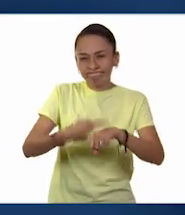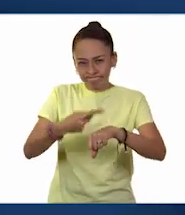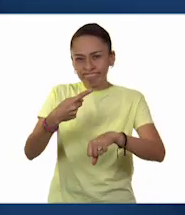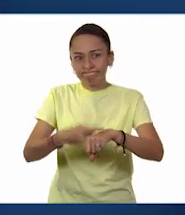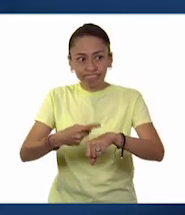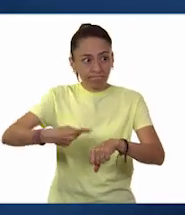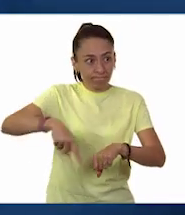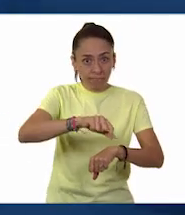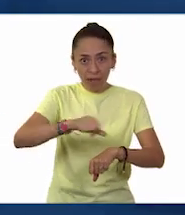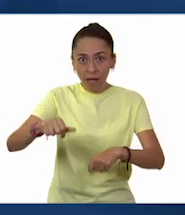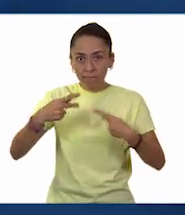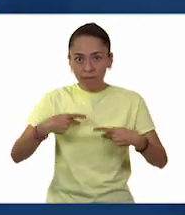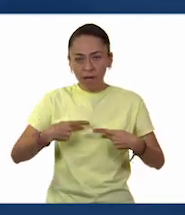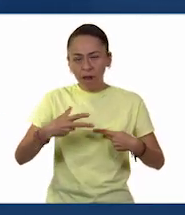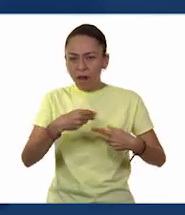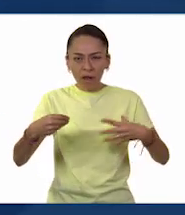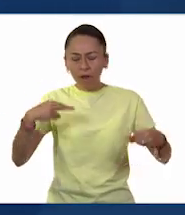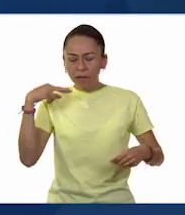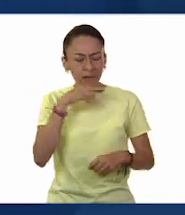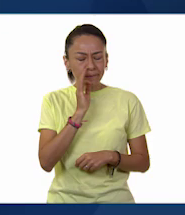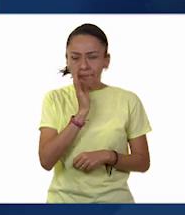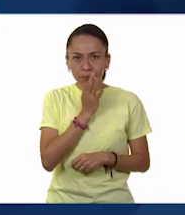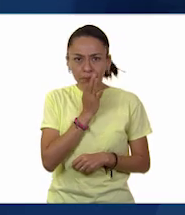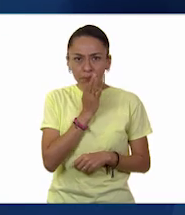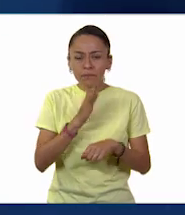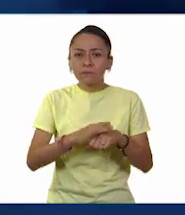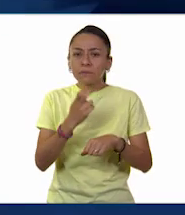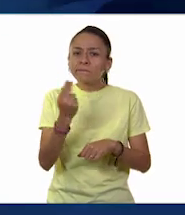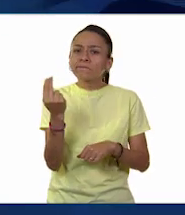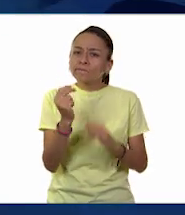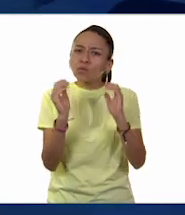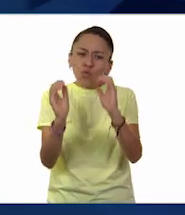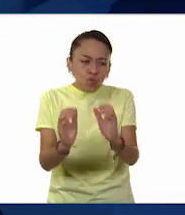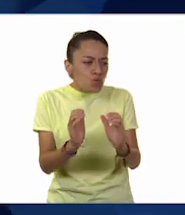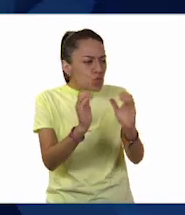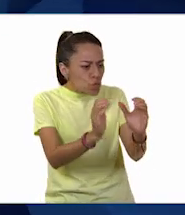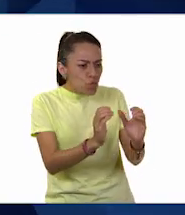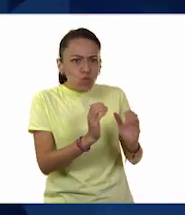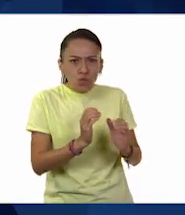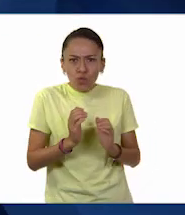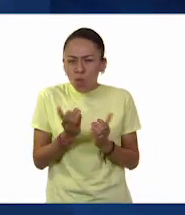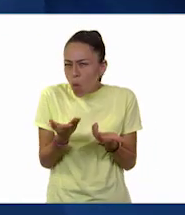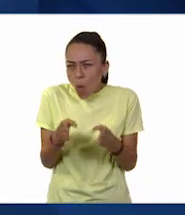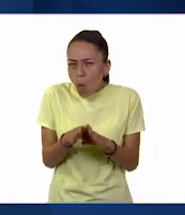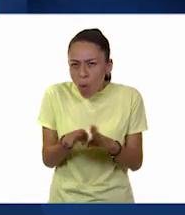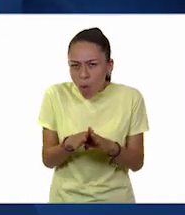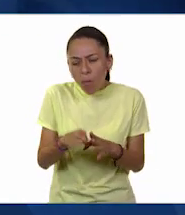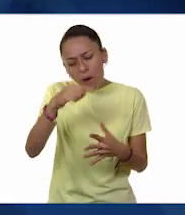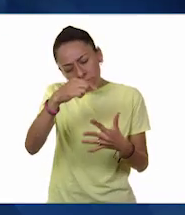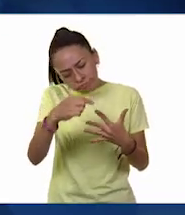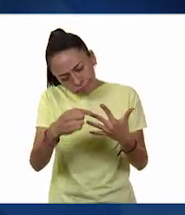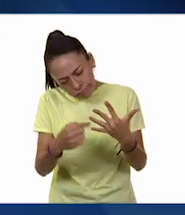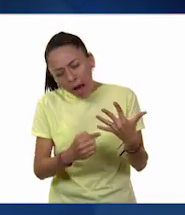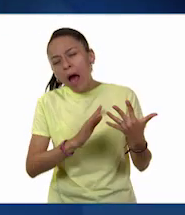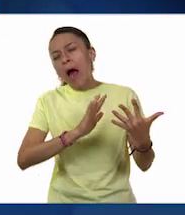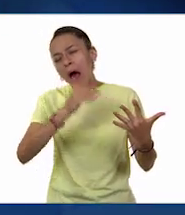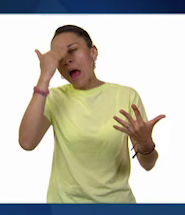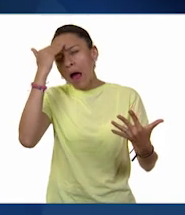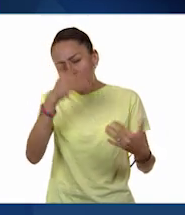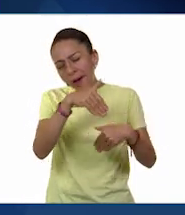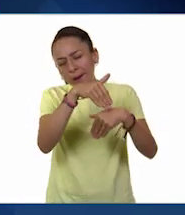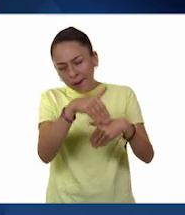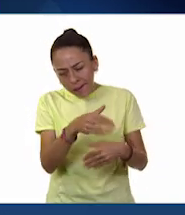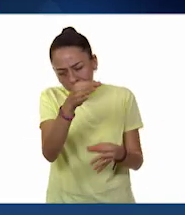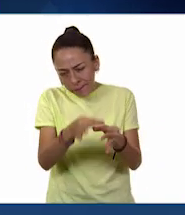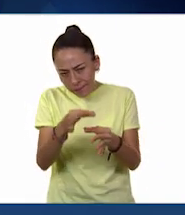personas. Por eso hay que continuar cuidándonos siguiendo las buenas prácticas que ya todos conocemos para evitar contagiarnos.